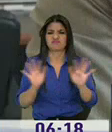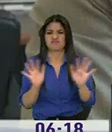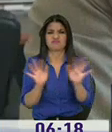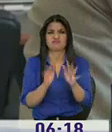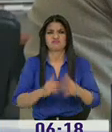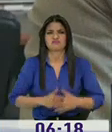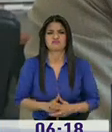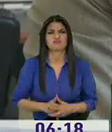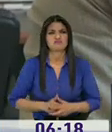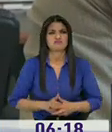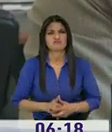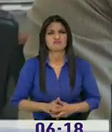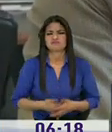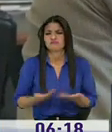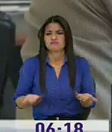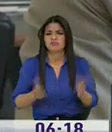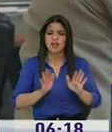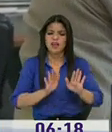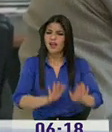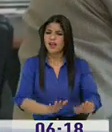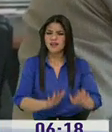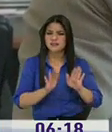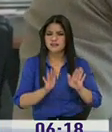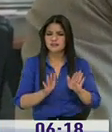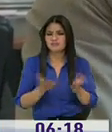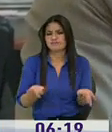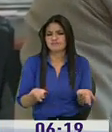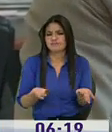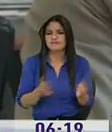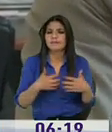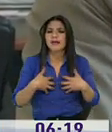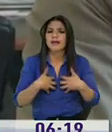simplemente cosas biológicas que suceden